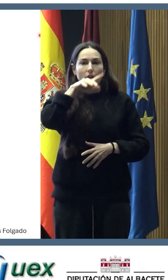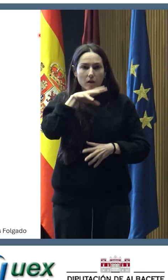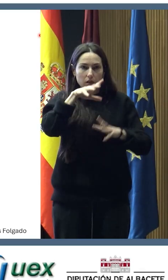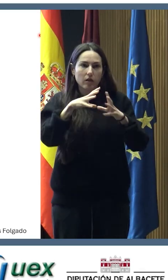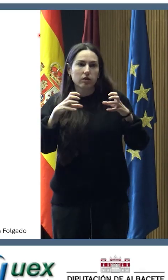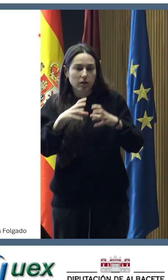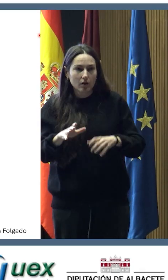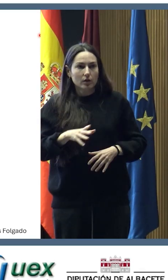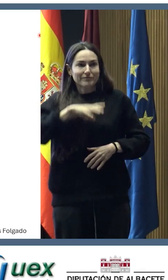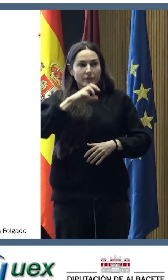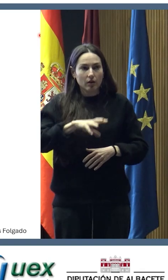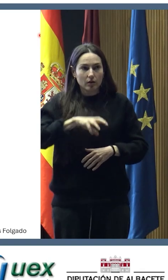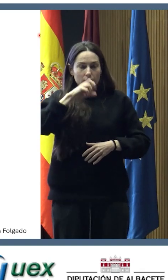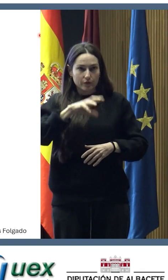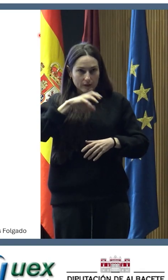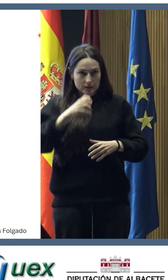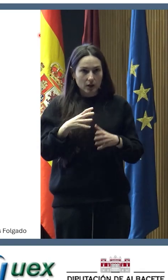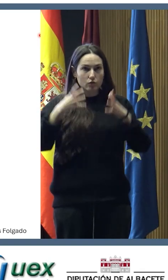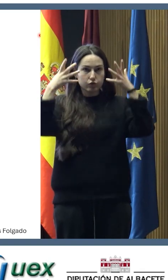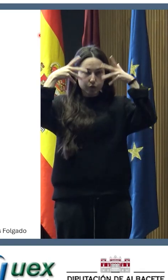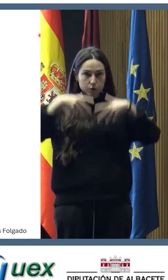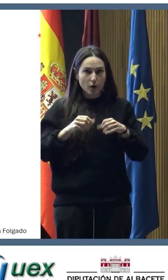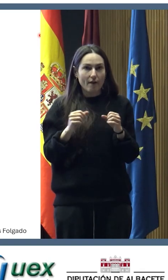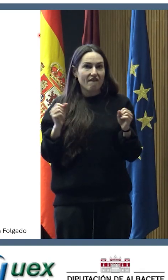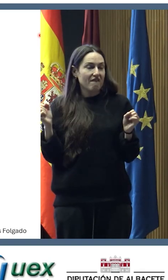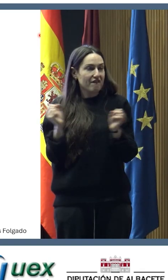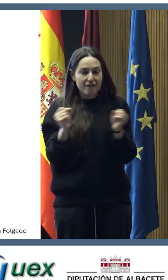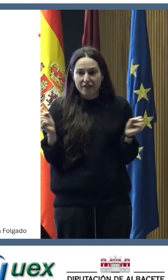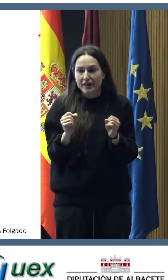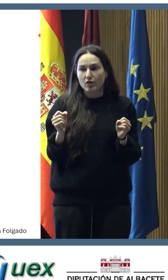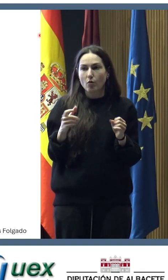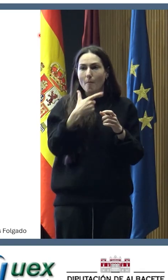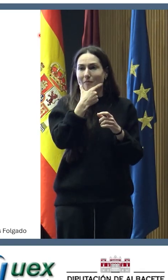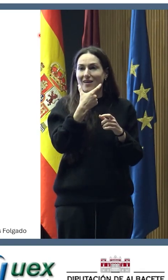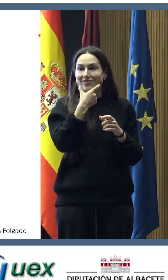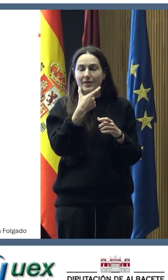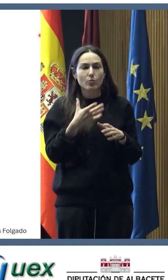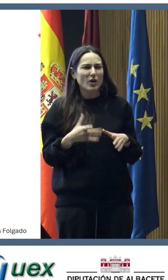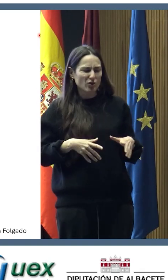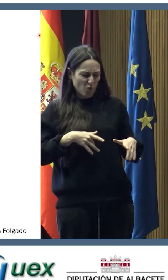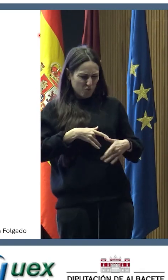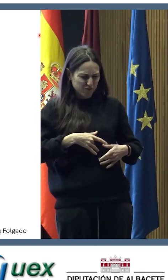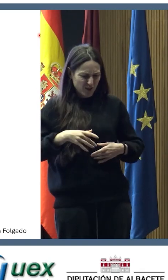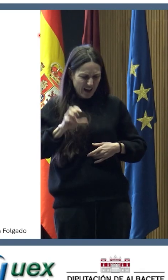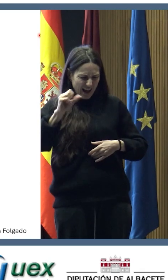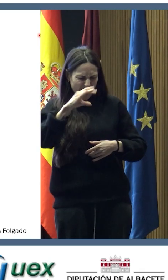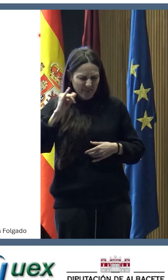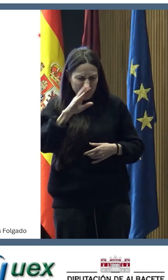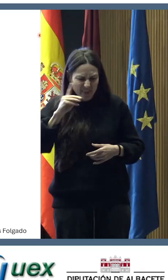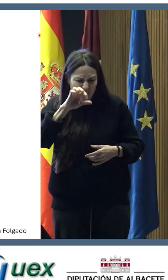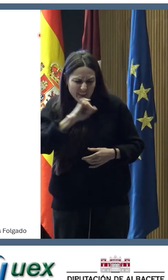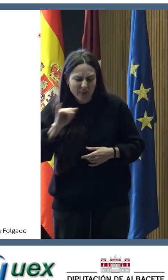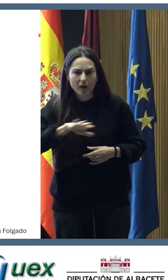espalda, mandíbula, sudor frío, sensación parecida a la acidez, cansancio